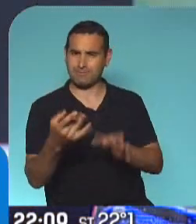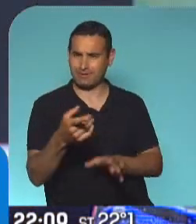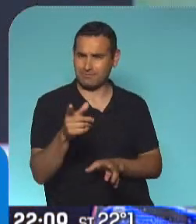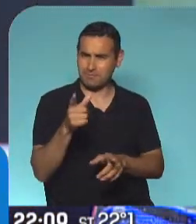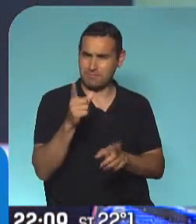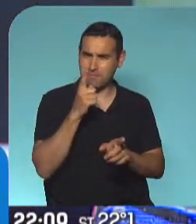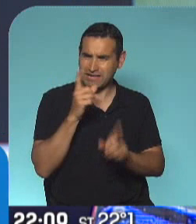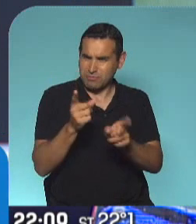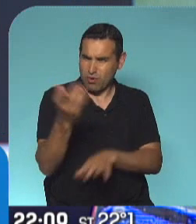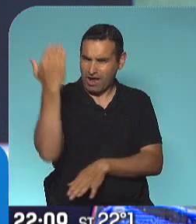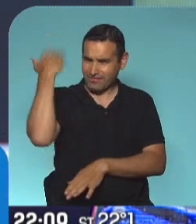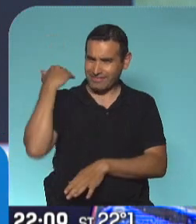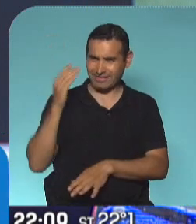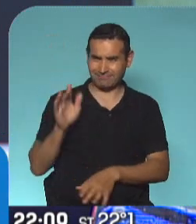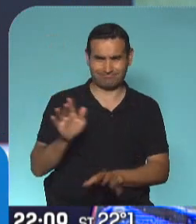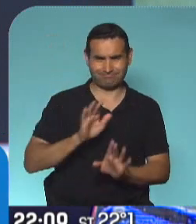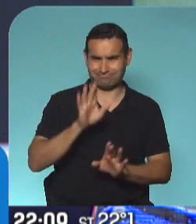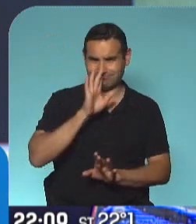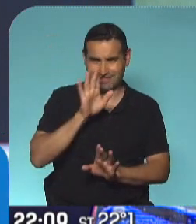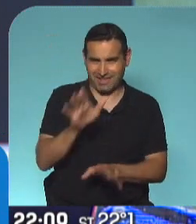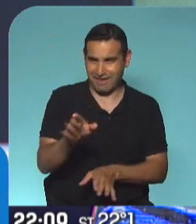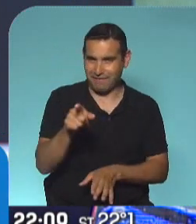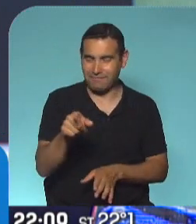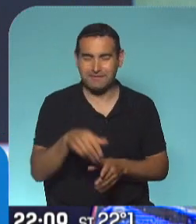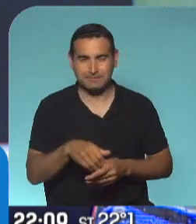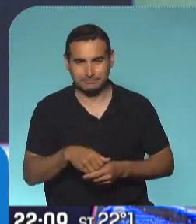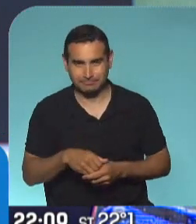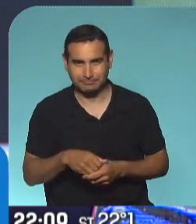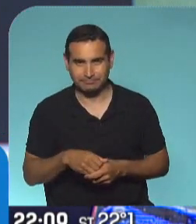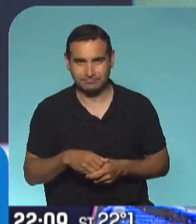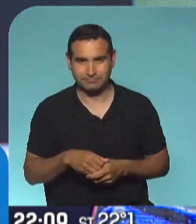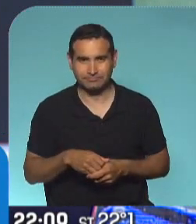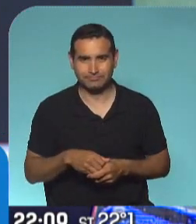pasado estaban fuera de eje, ¿no?